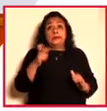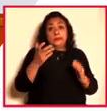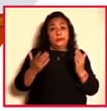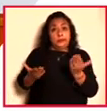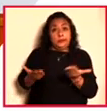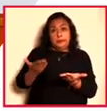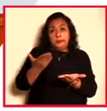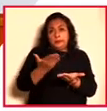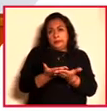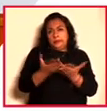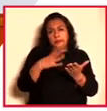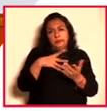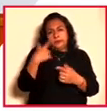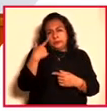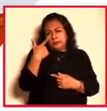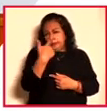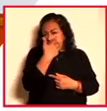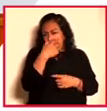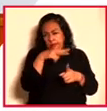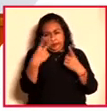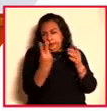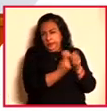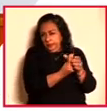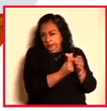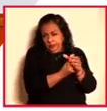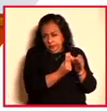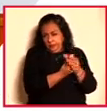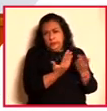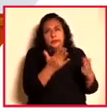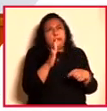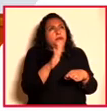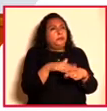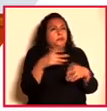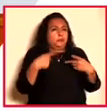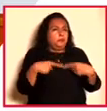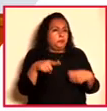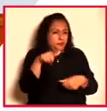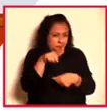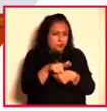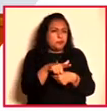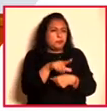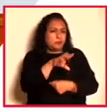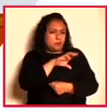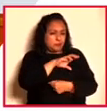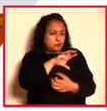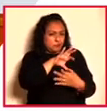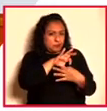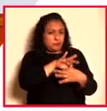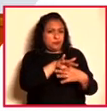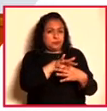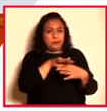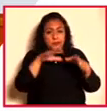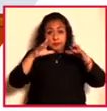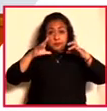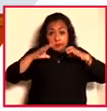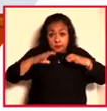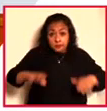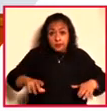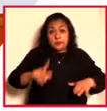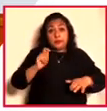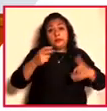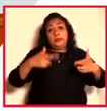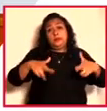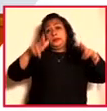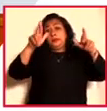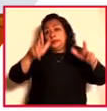una mirada mucho más íntima, ¿no? Como mucho más personal y afectiva de estos cuerpos que son representados, que en algunos